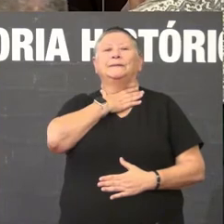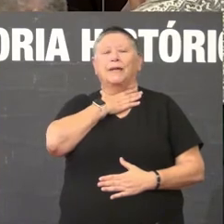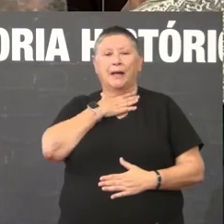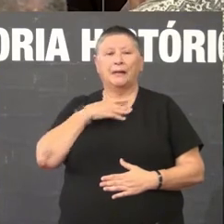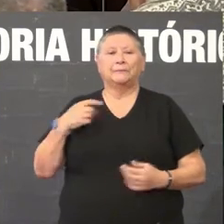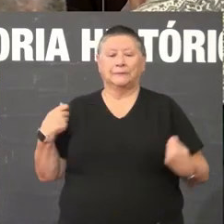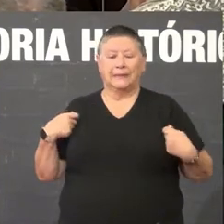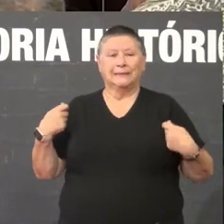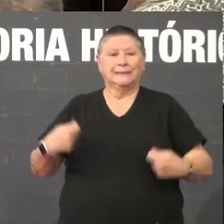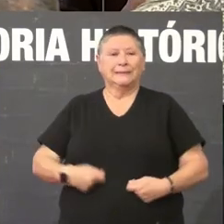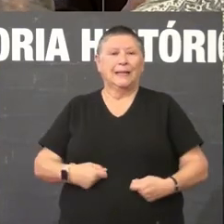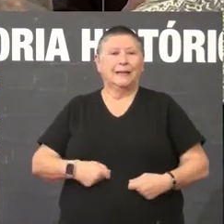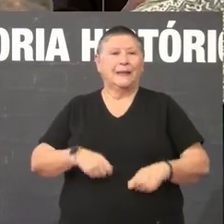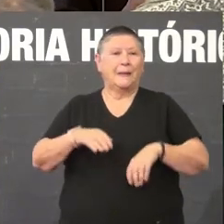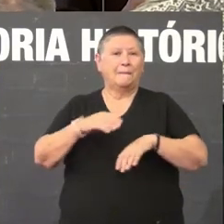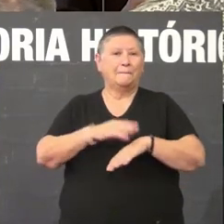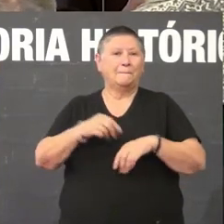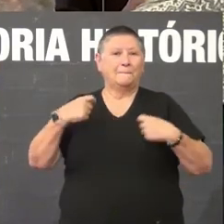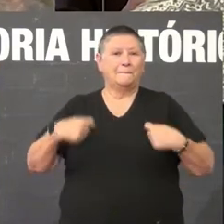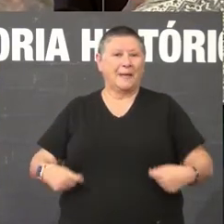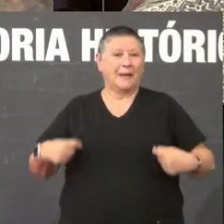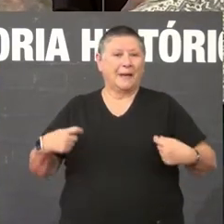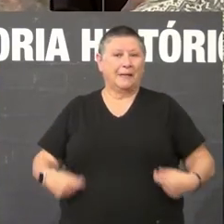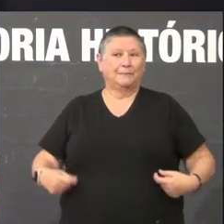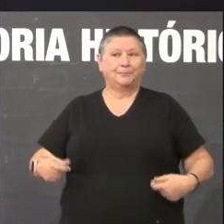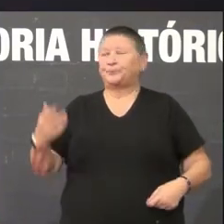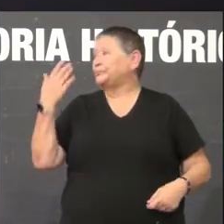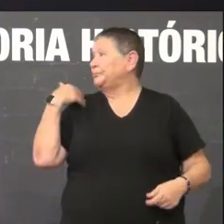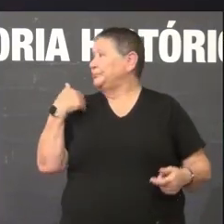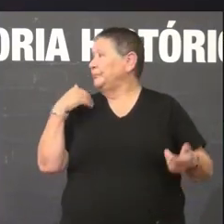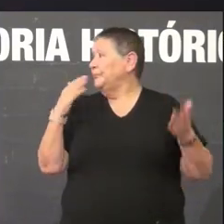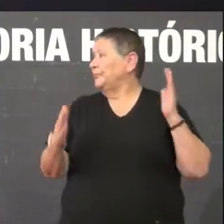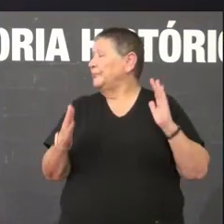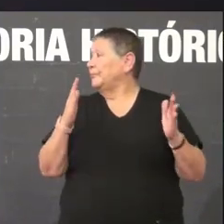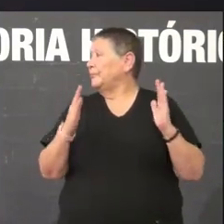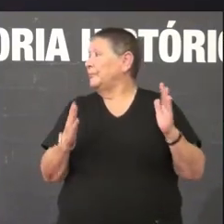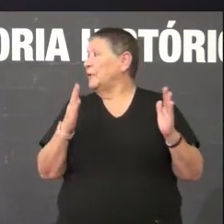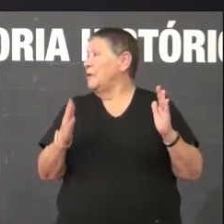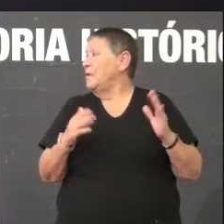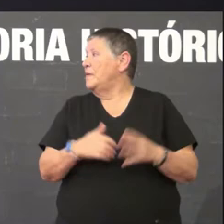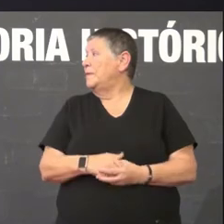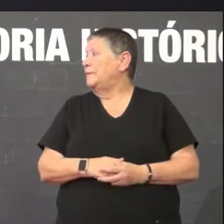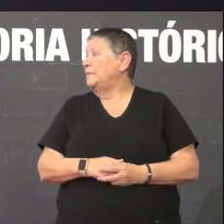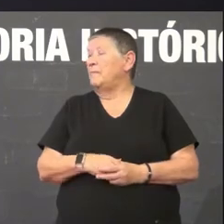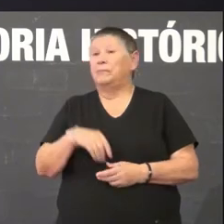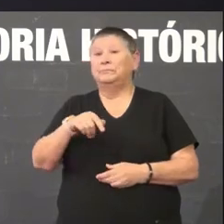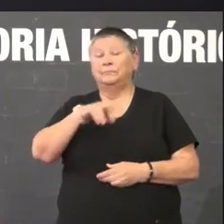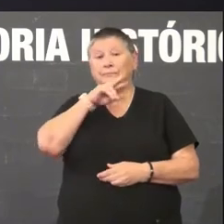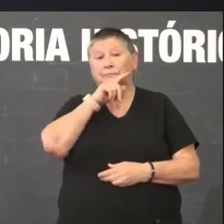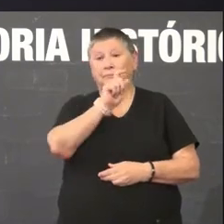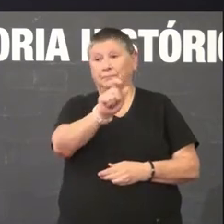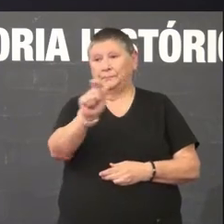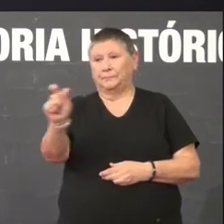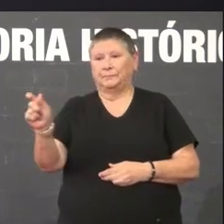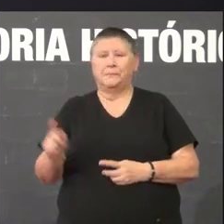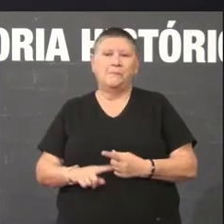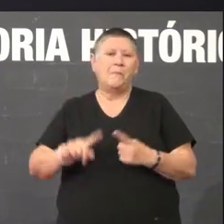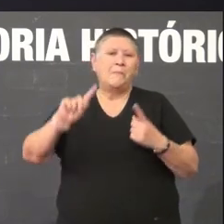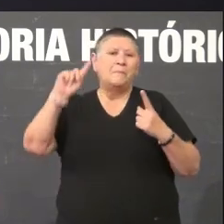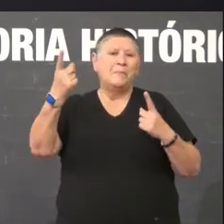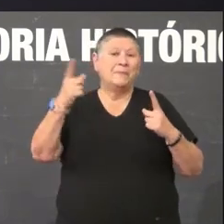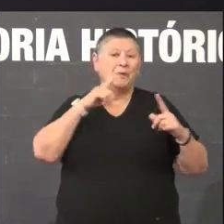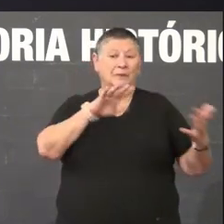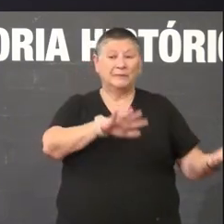voy a volver a mi época política. No estoy muy de acuerdo con algunas de las palabras que se han dicho. Primero, la